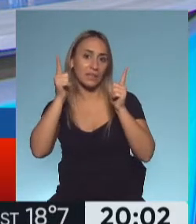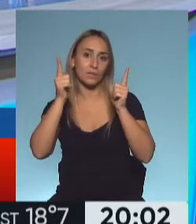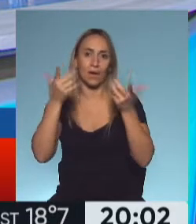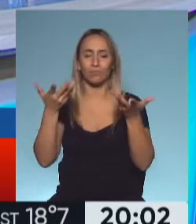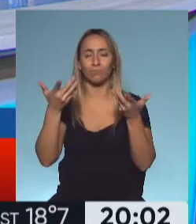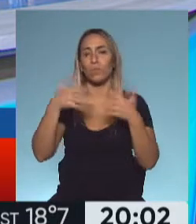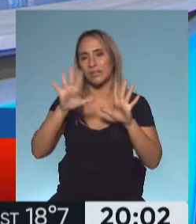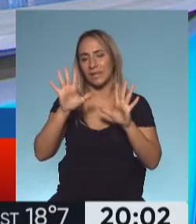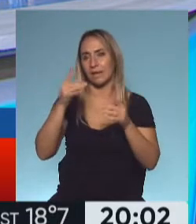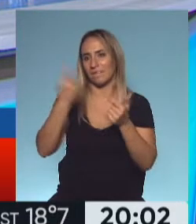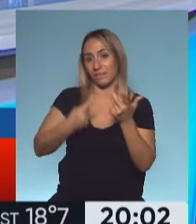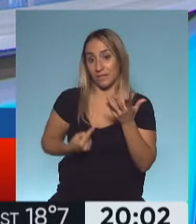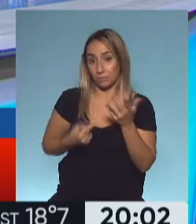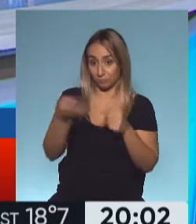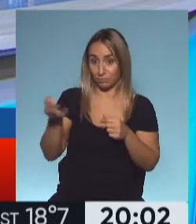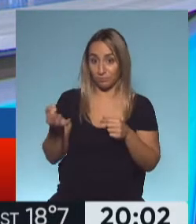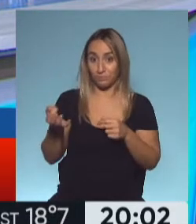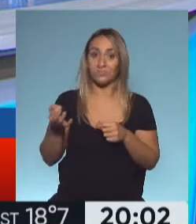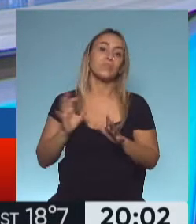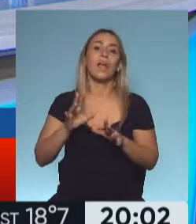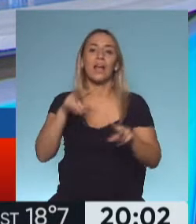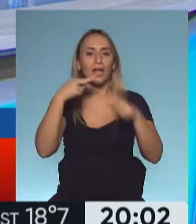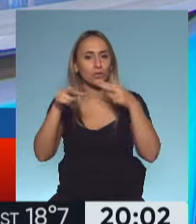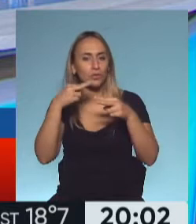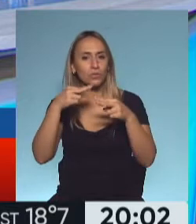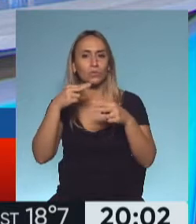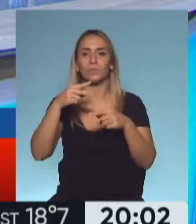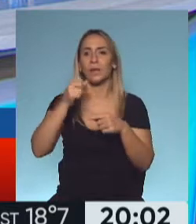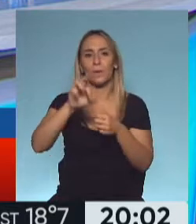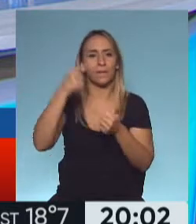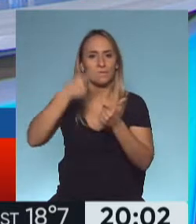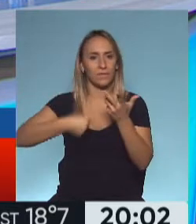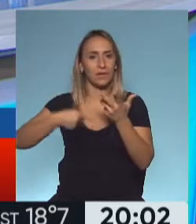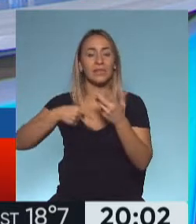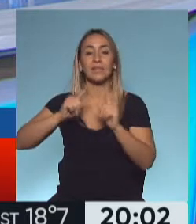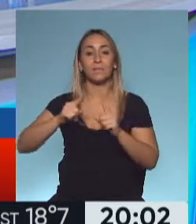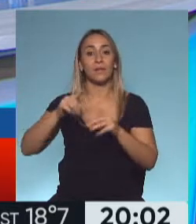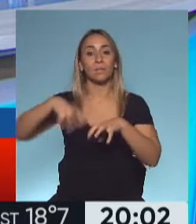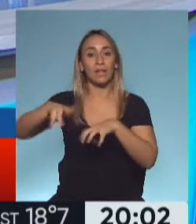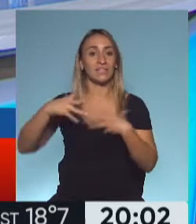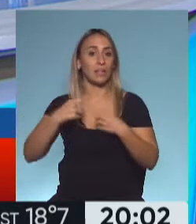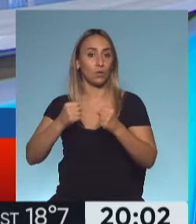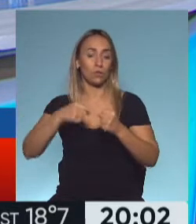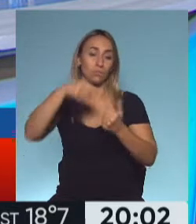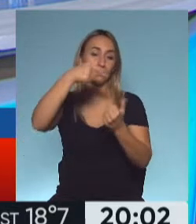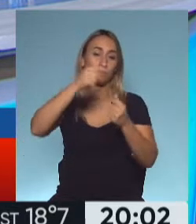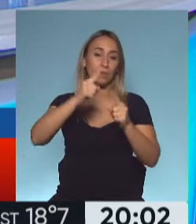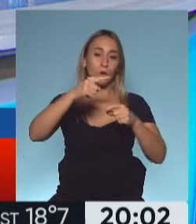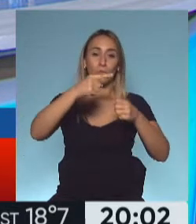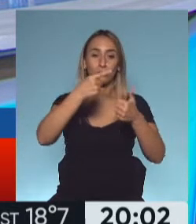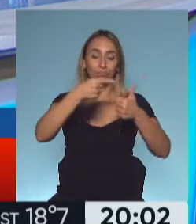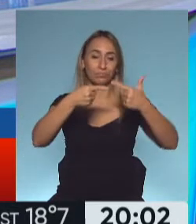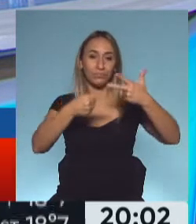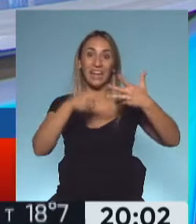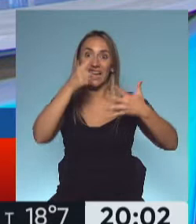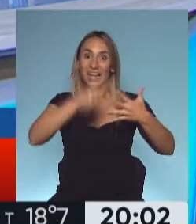pueden ser variadas, ¿verdad? Gastronomía y salud. Bueno, Esos son los sectores un poco que están en situaciones más complejas y